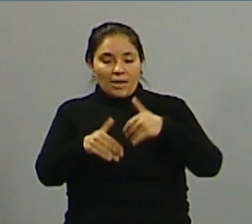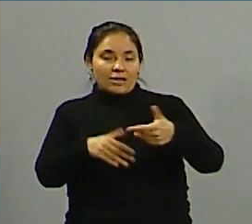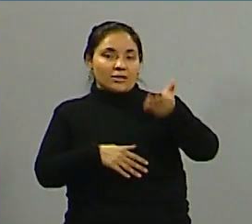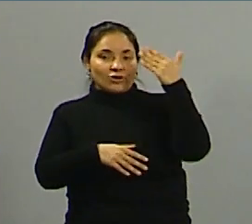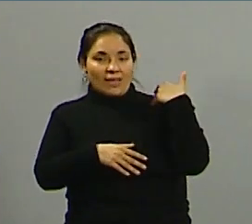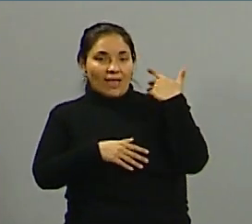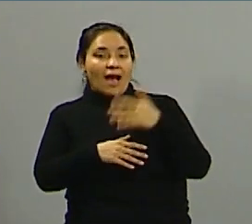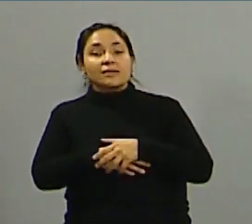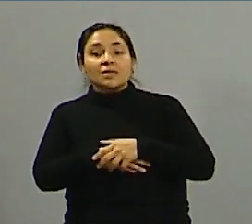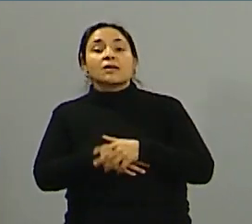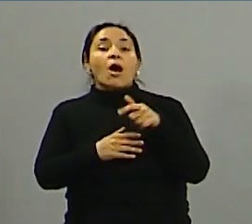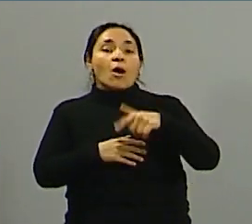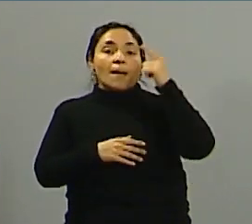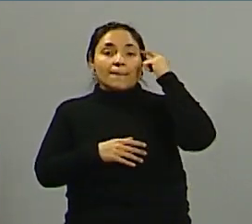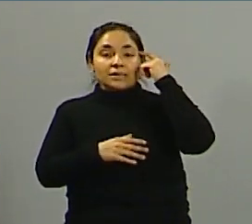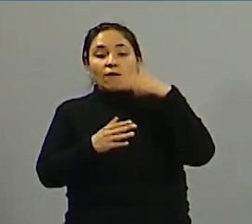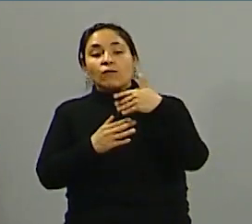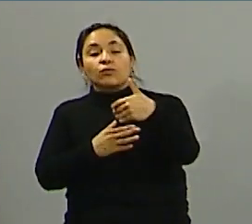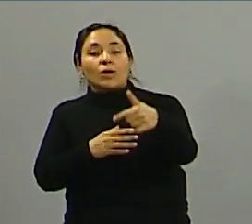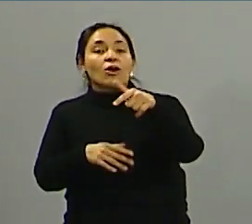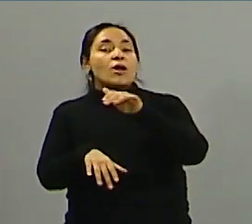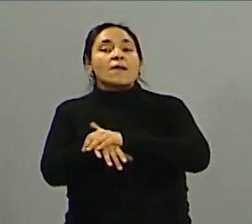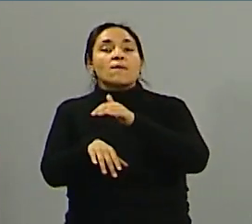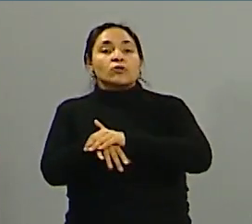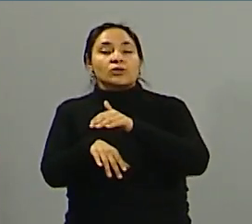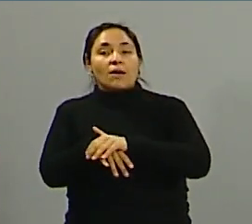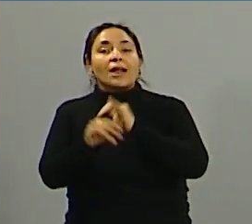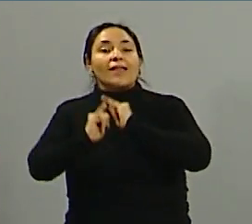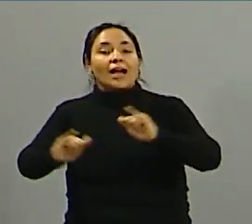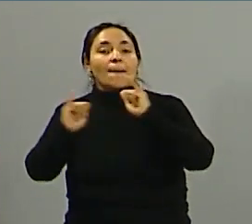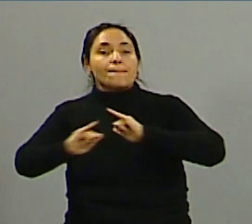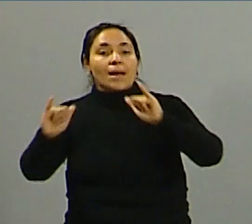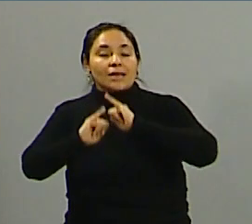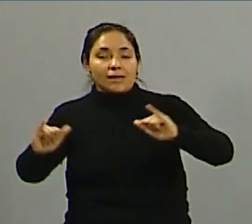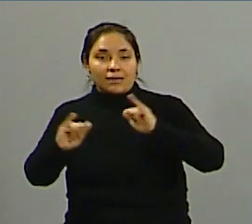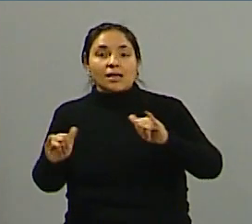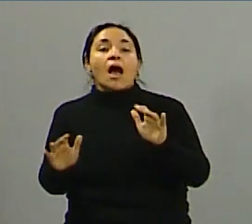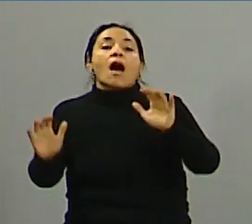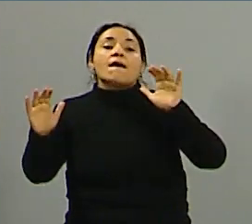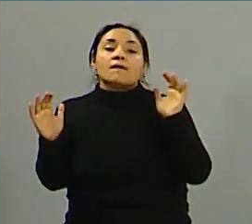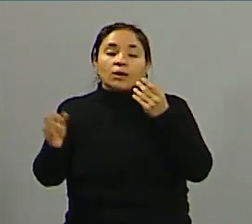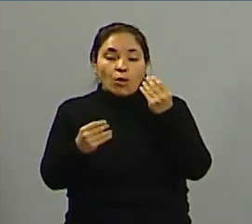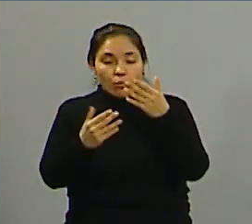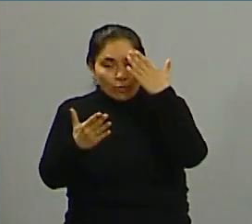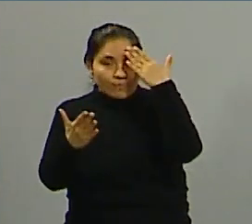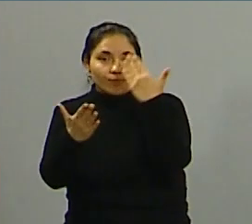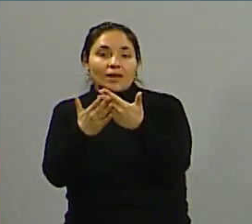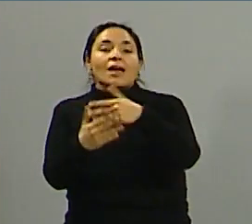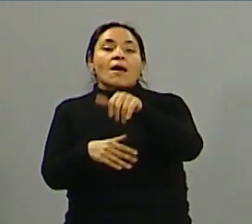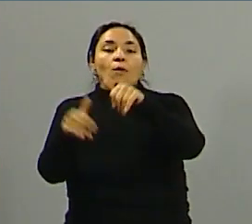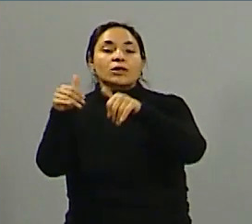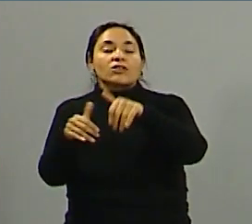todo pensando en cómo tendrán que encarar. Serán los responsables de las distintas campañas que tendrán que ver cómo hay que encarar lo que se viene, que es la